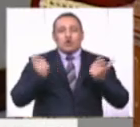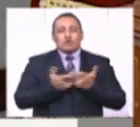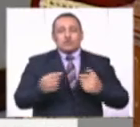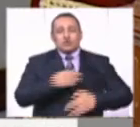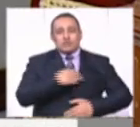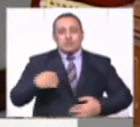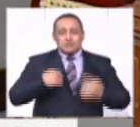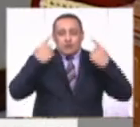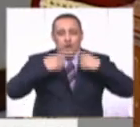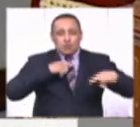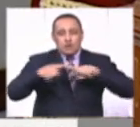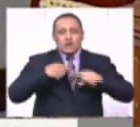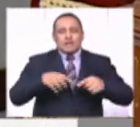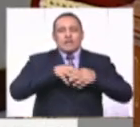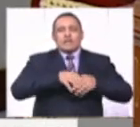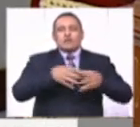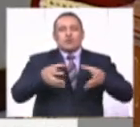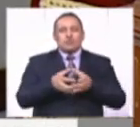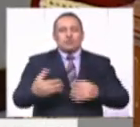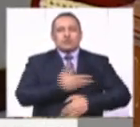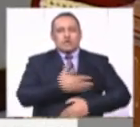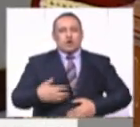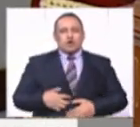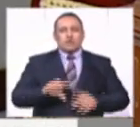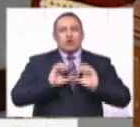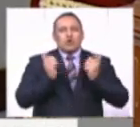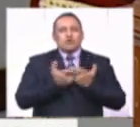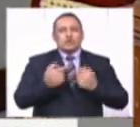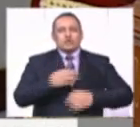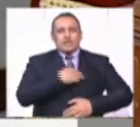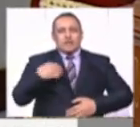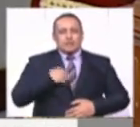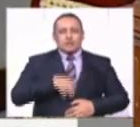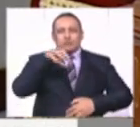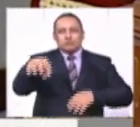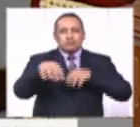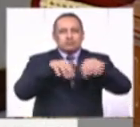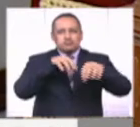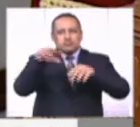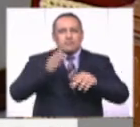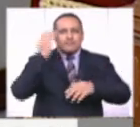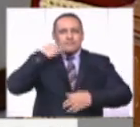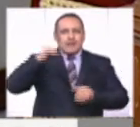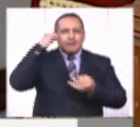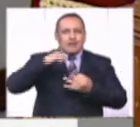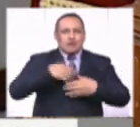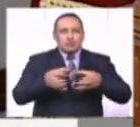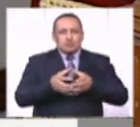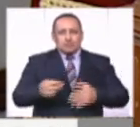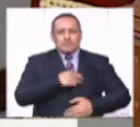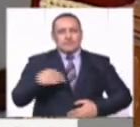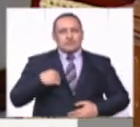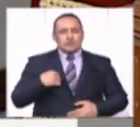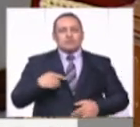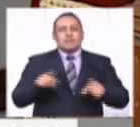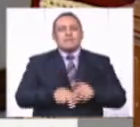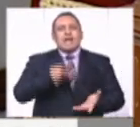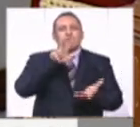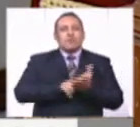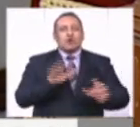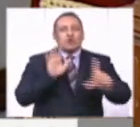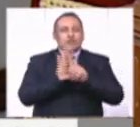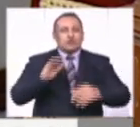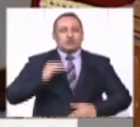de coordinación intergubernamental que son los consejos de ministros descentralizados aprobado por